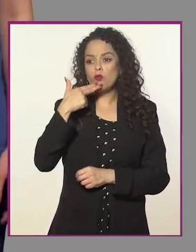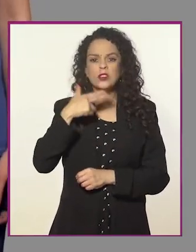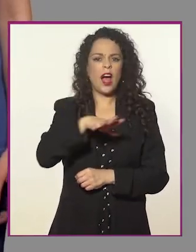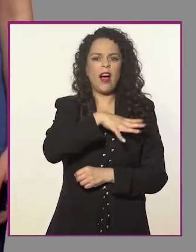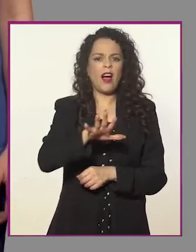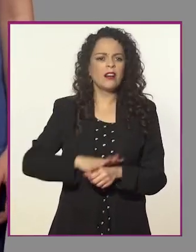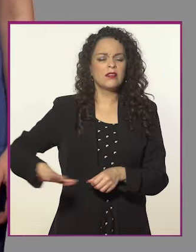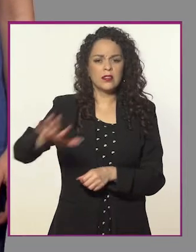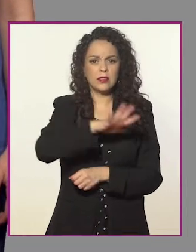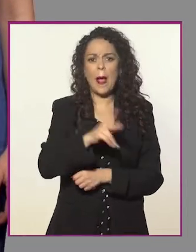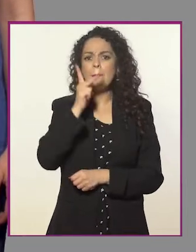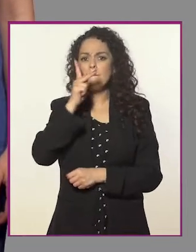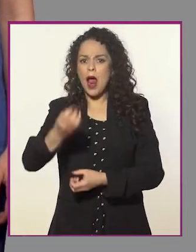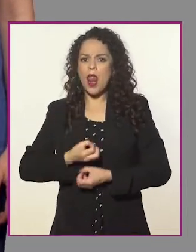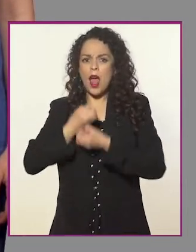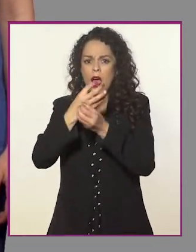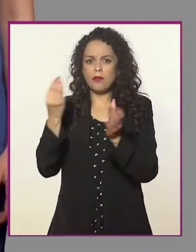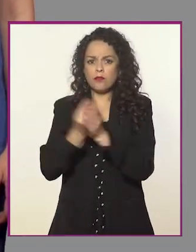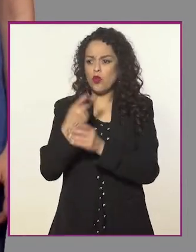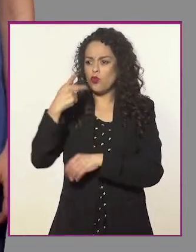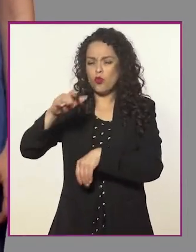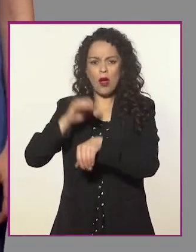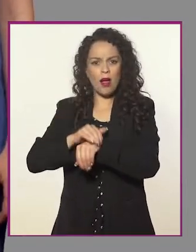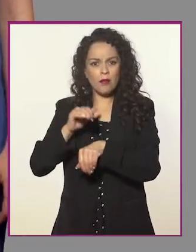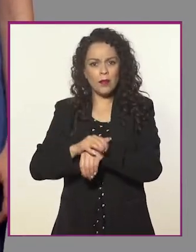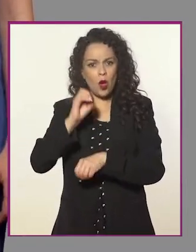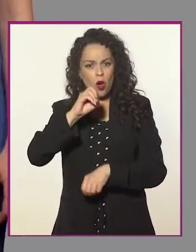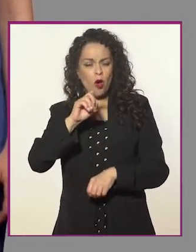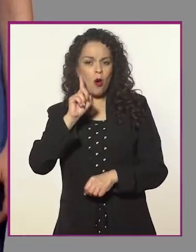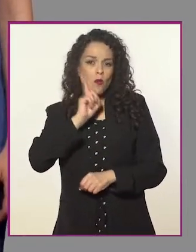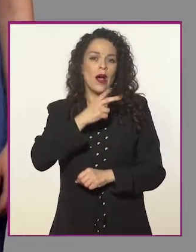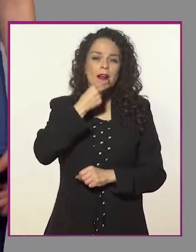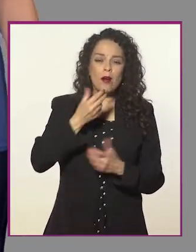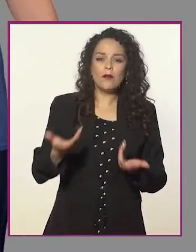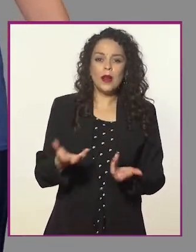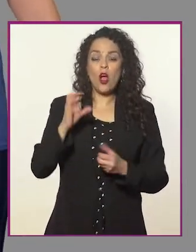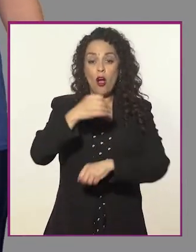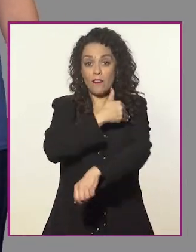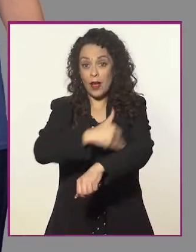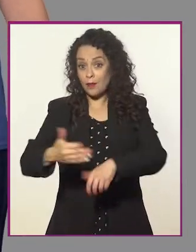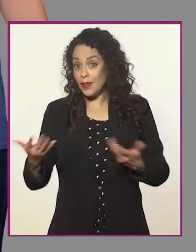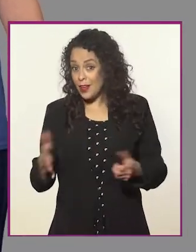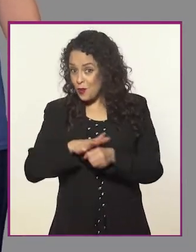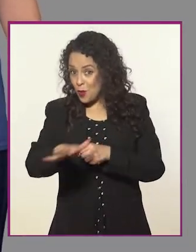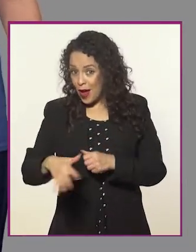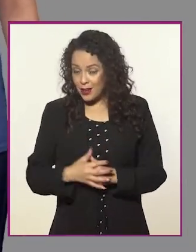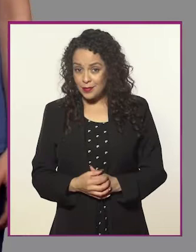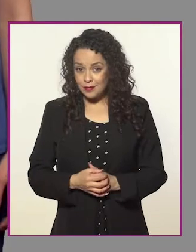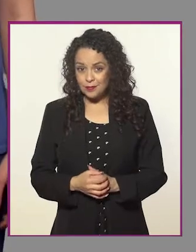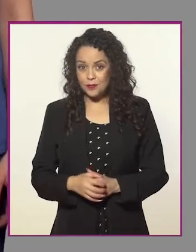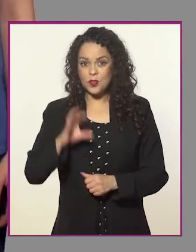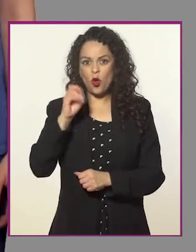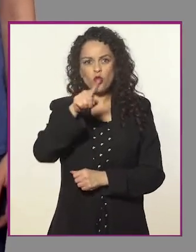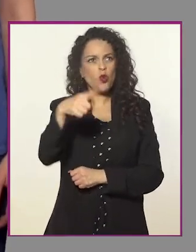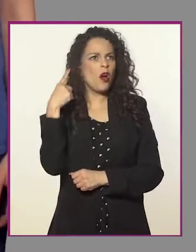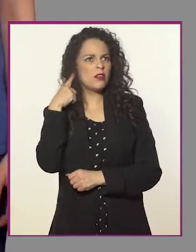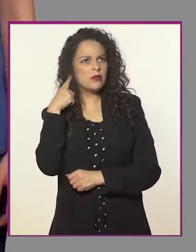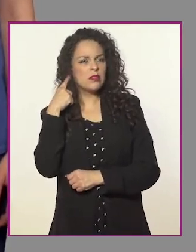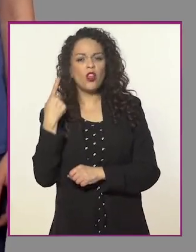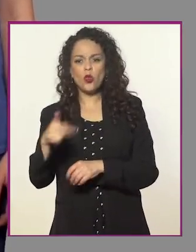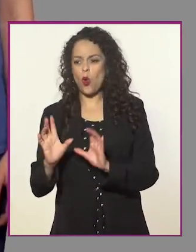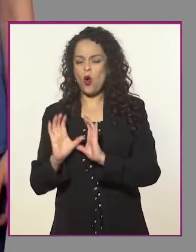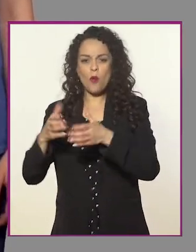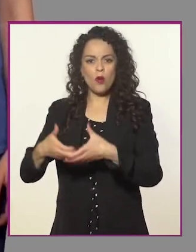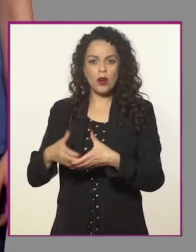¿Qué palabras o expresiones son propias de tu grupo de amigas o amigos? O en tu familia. O que hayas escuchado en